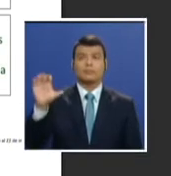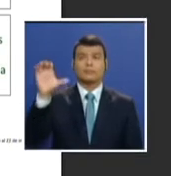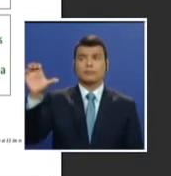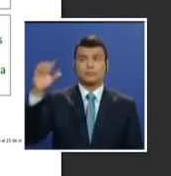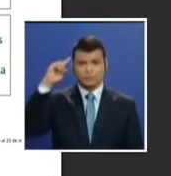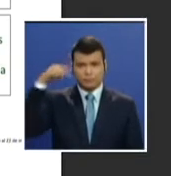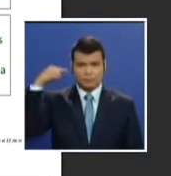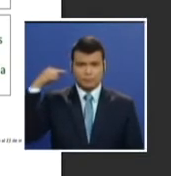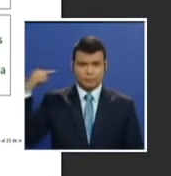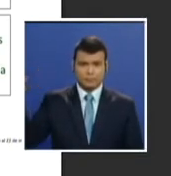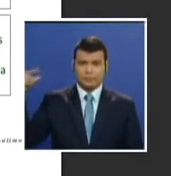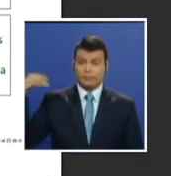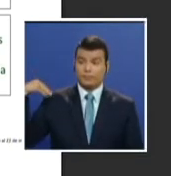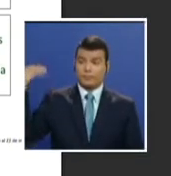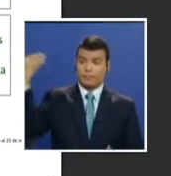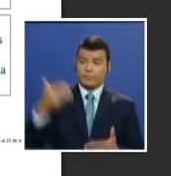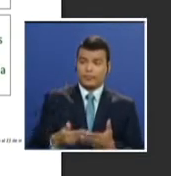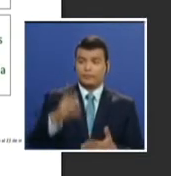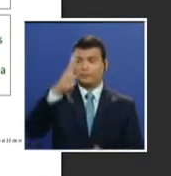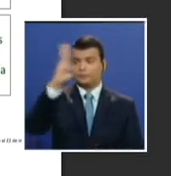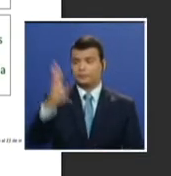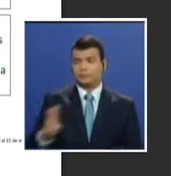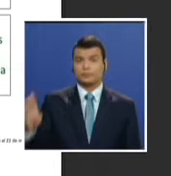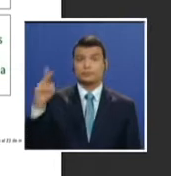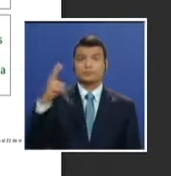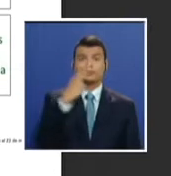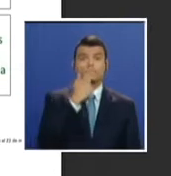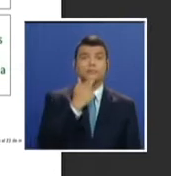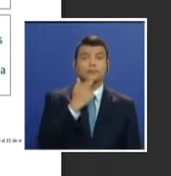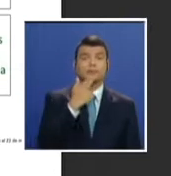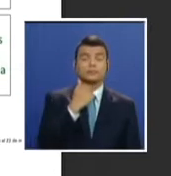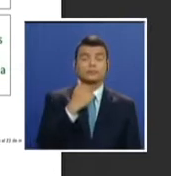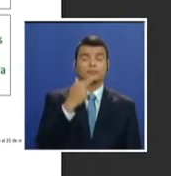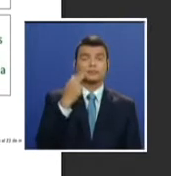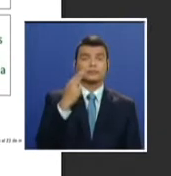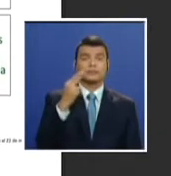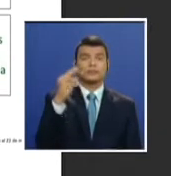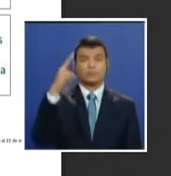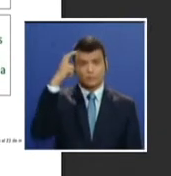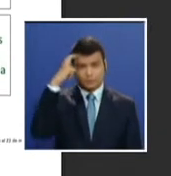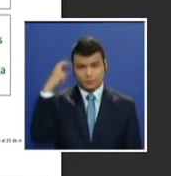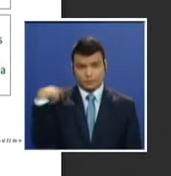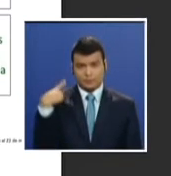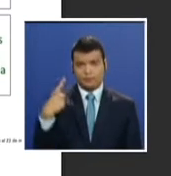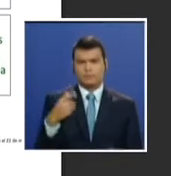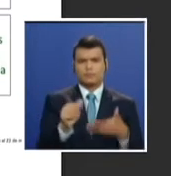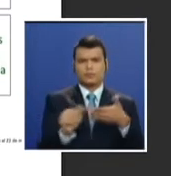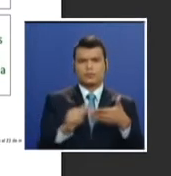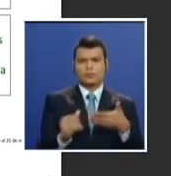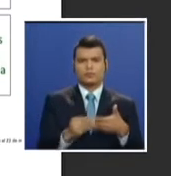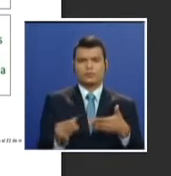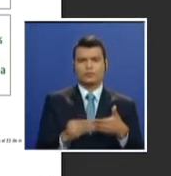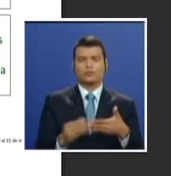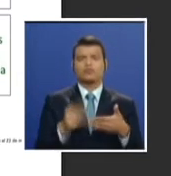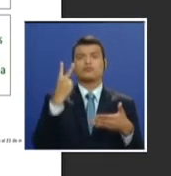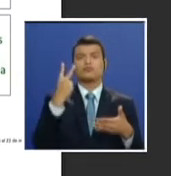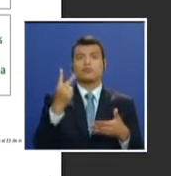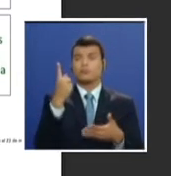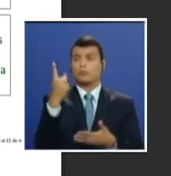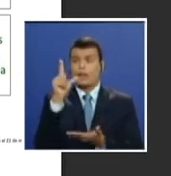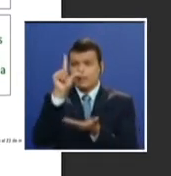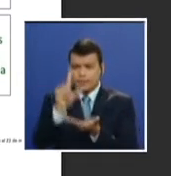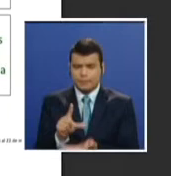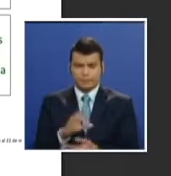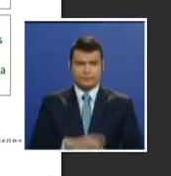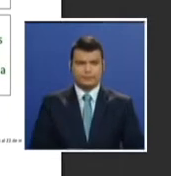brasil e inglaterra el país más costoso con 2 dólares con 12 centavos por libra y